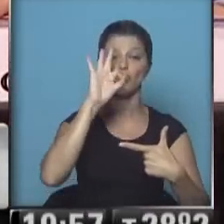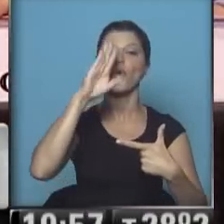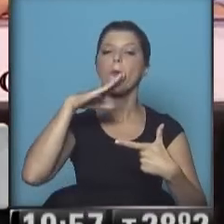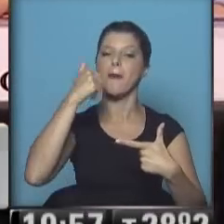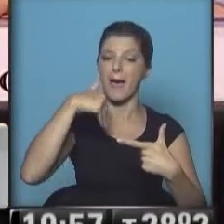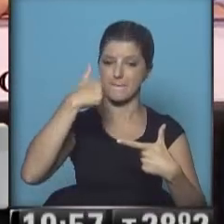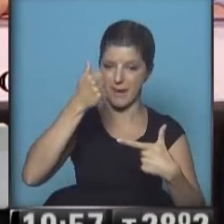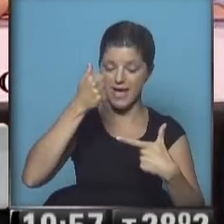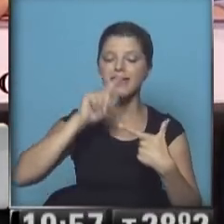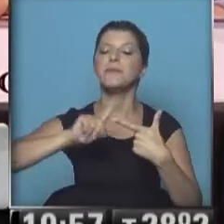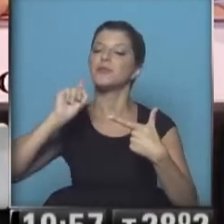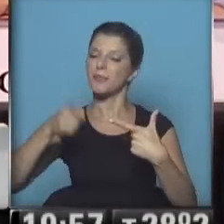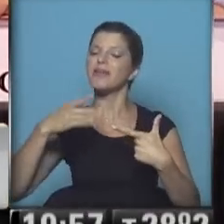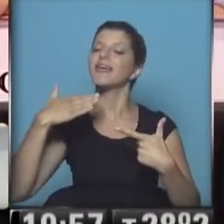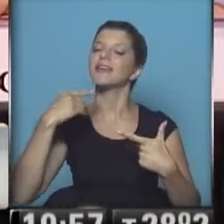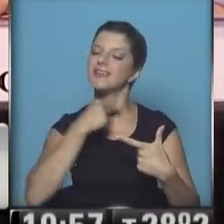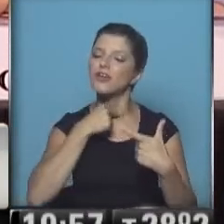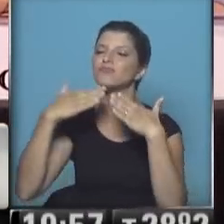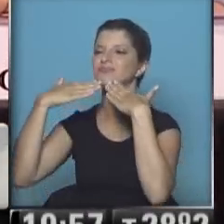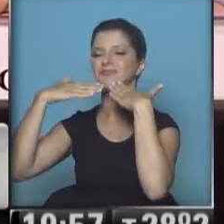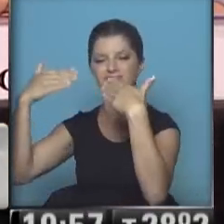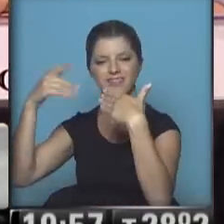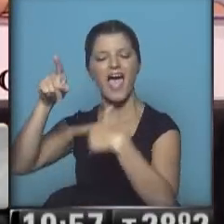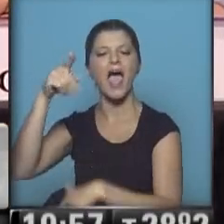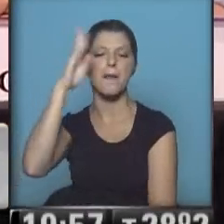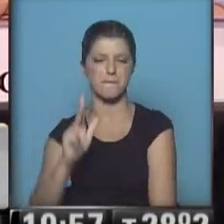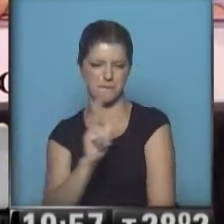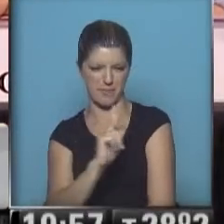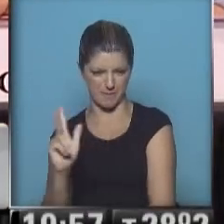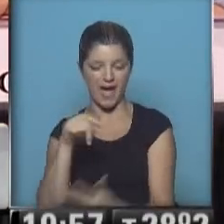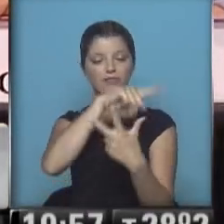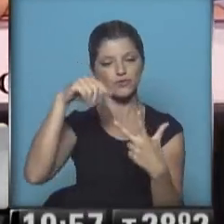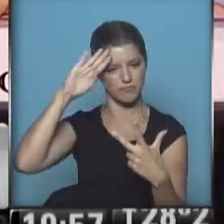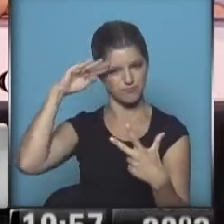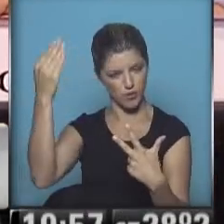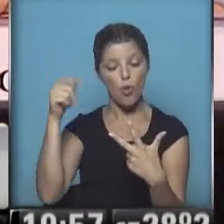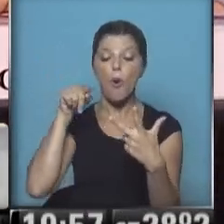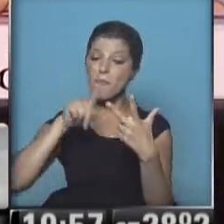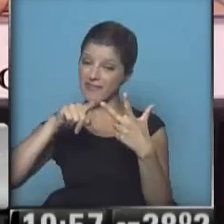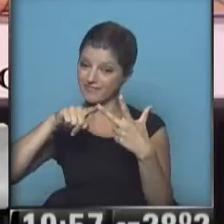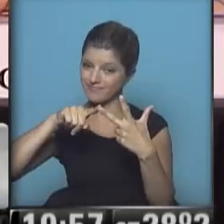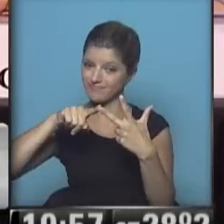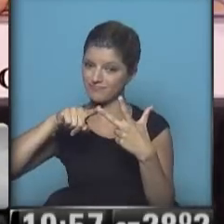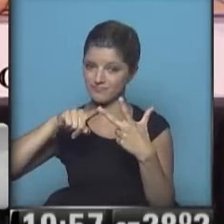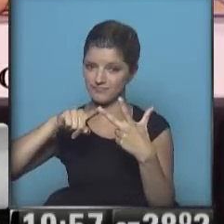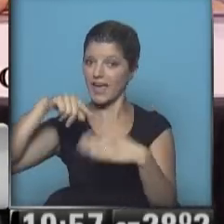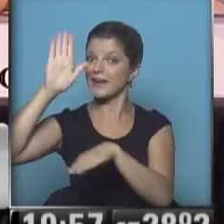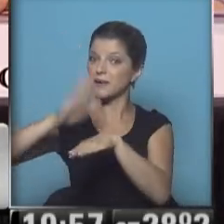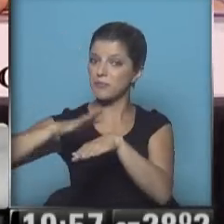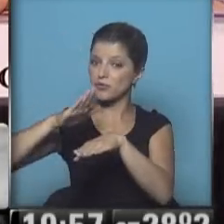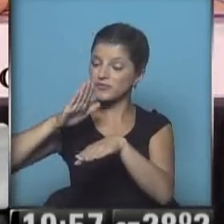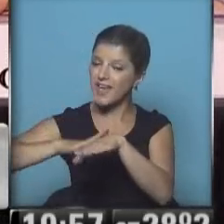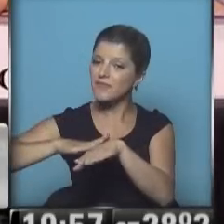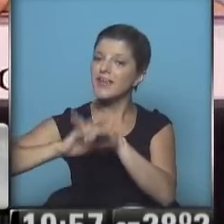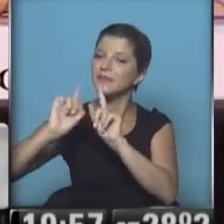sobre todo quiero saludar al Papa Francisco por haber sido muy